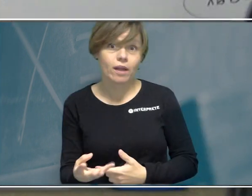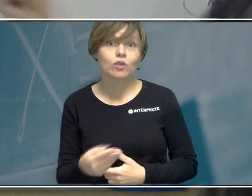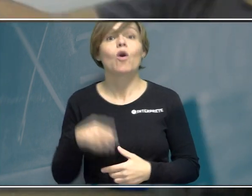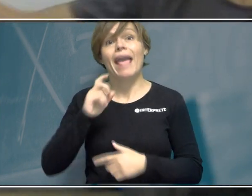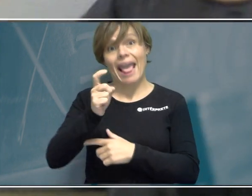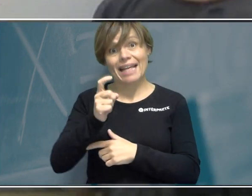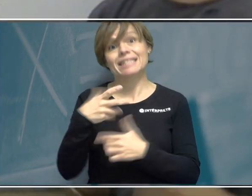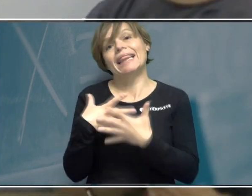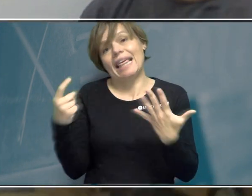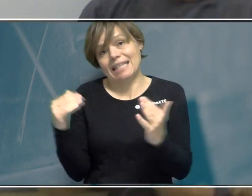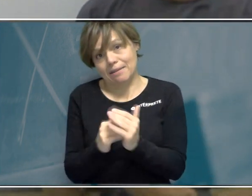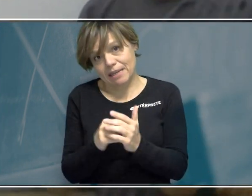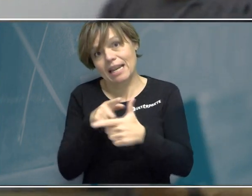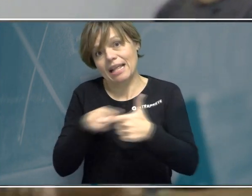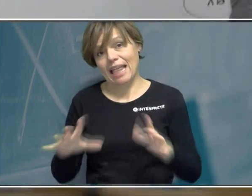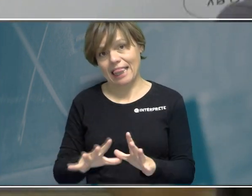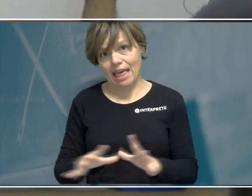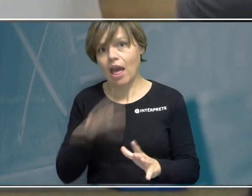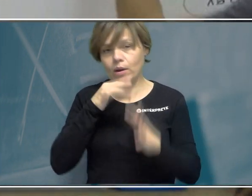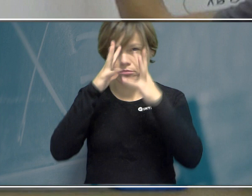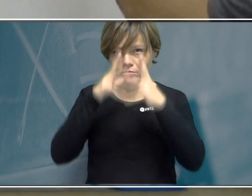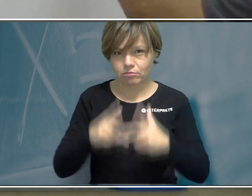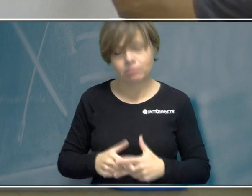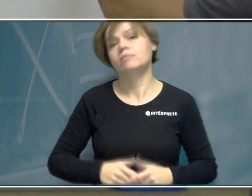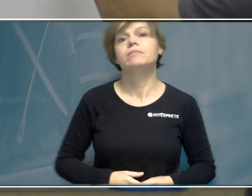x, 16.000 entre 10. Lo vamos a hacer.